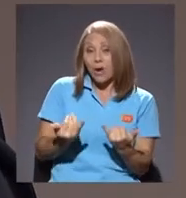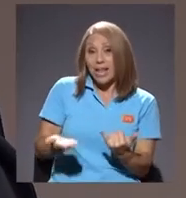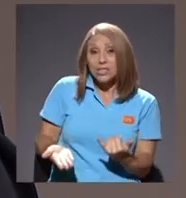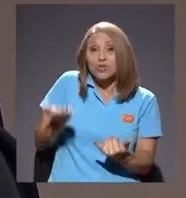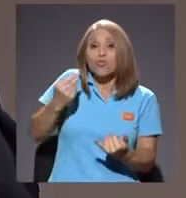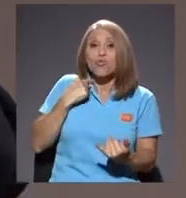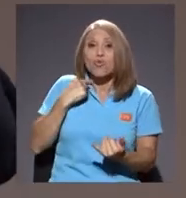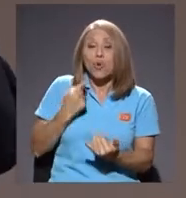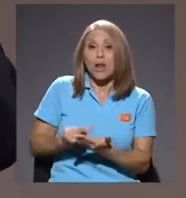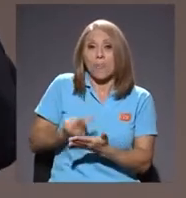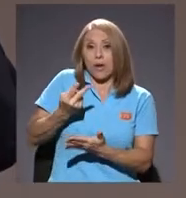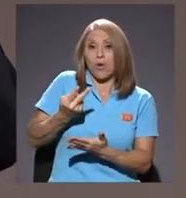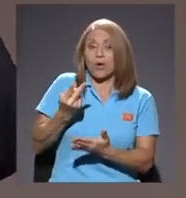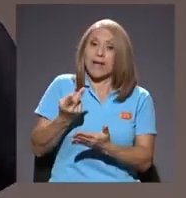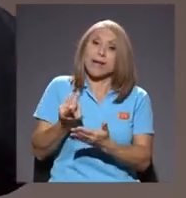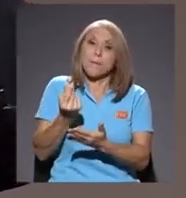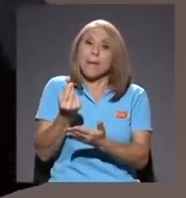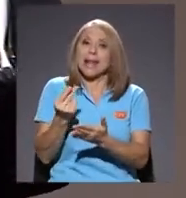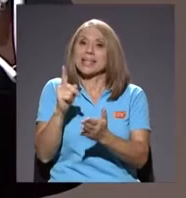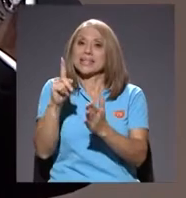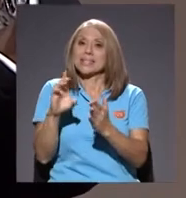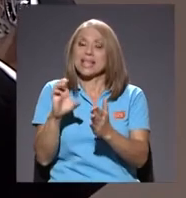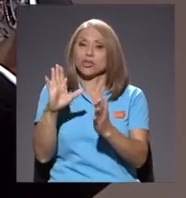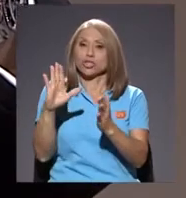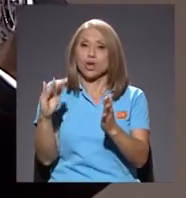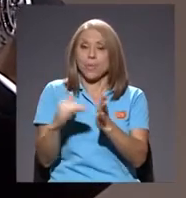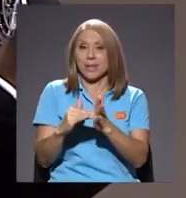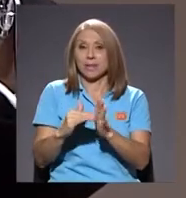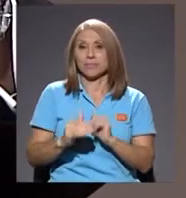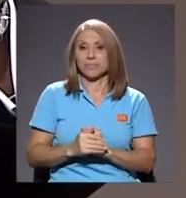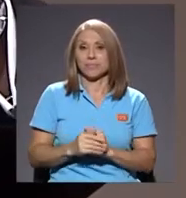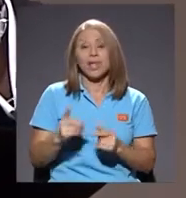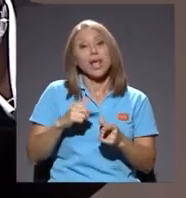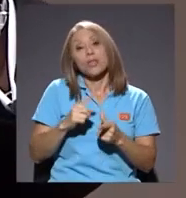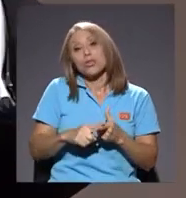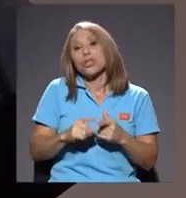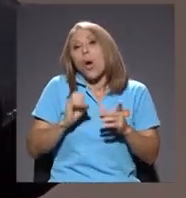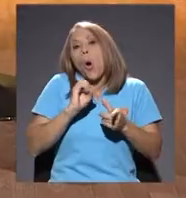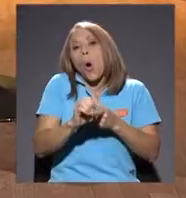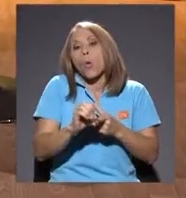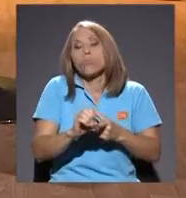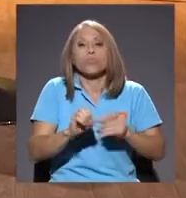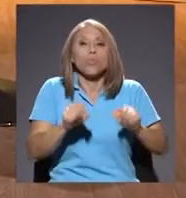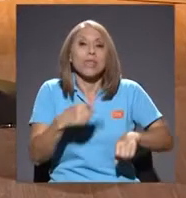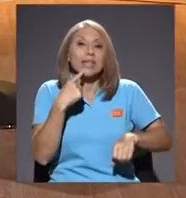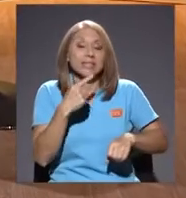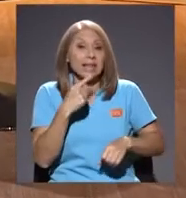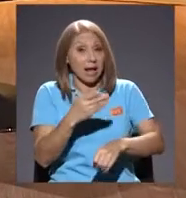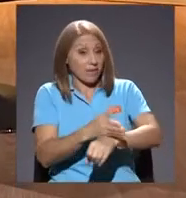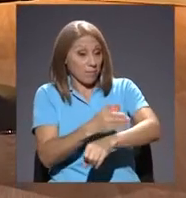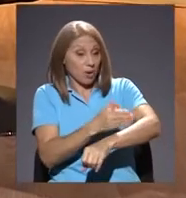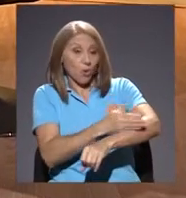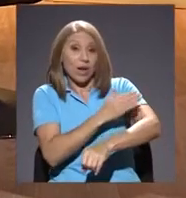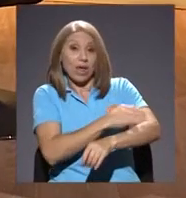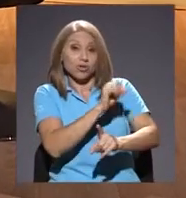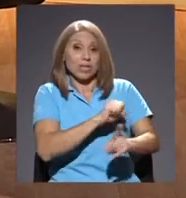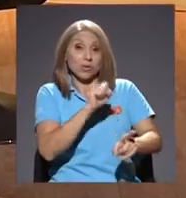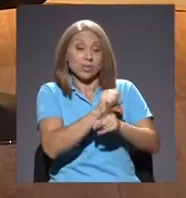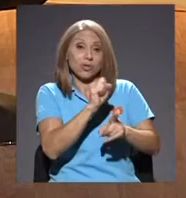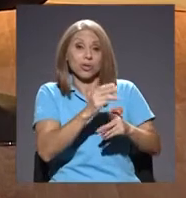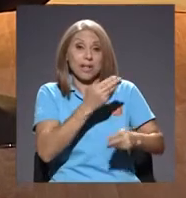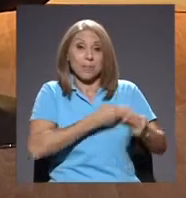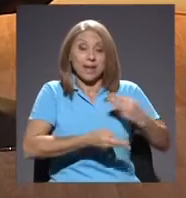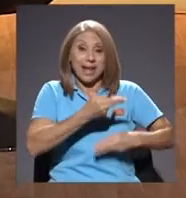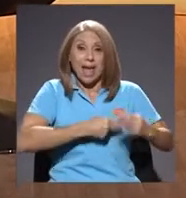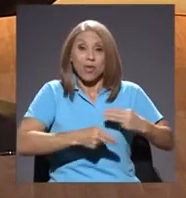esto es lo que usted tiene comentó o ha desmejorado la situación del mercado el valor de este bono bajó 90 si todo